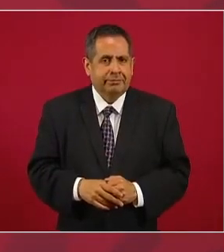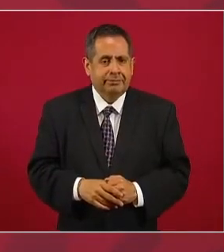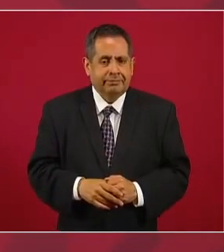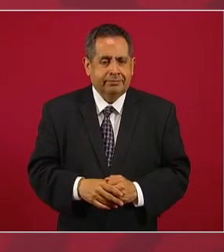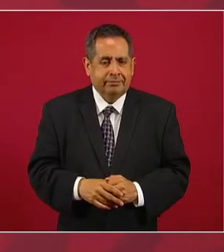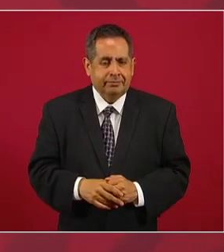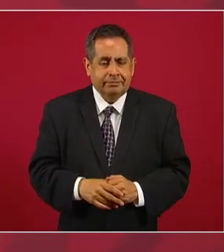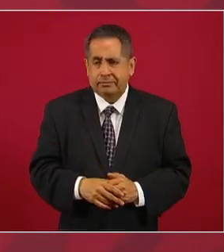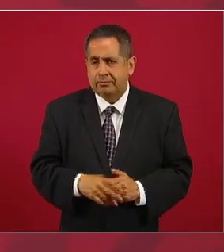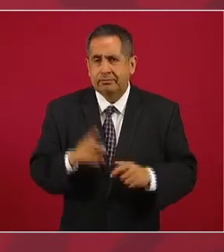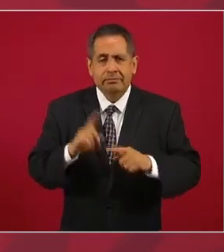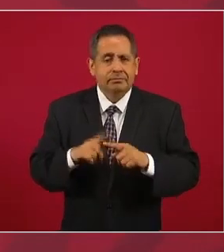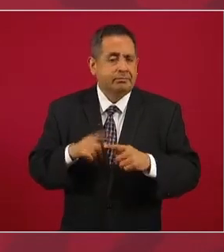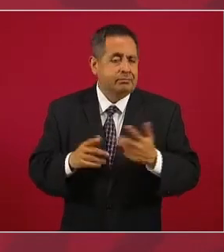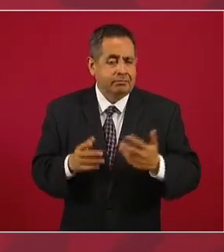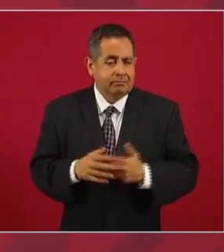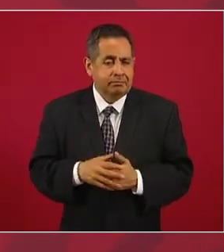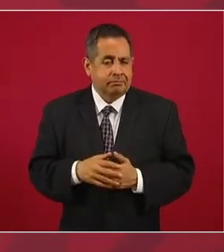Todos